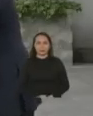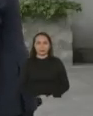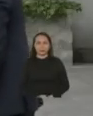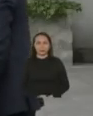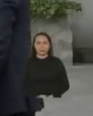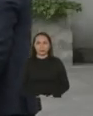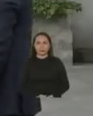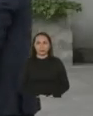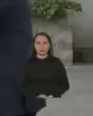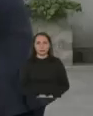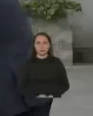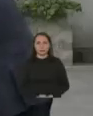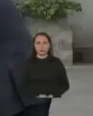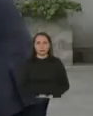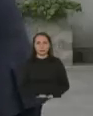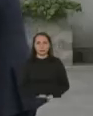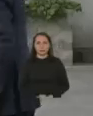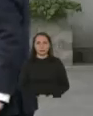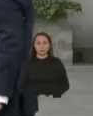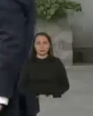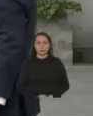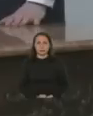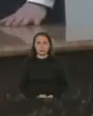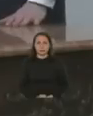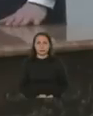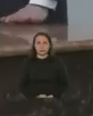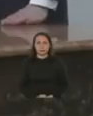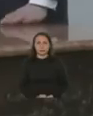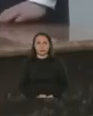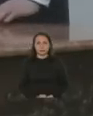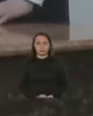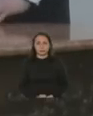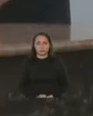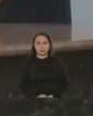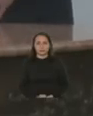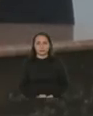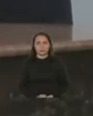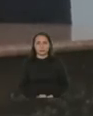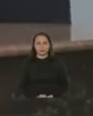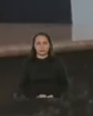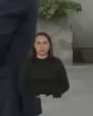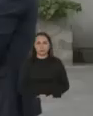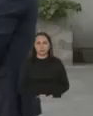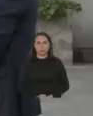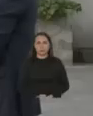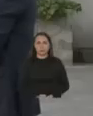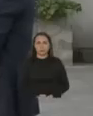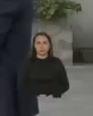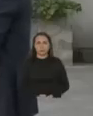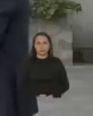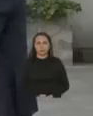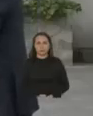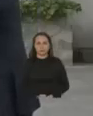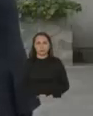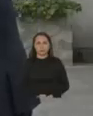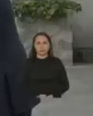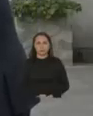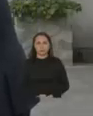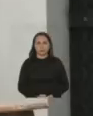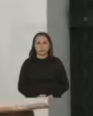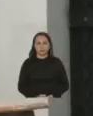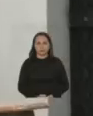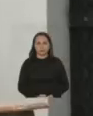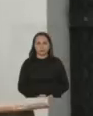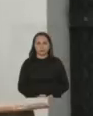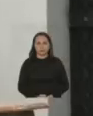hubo convencionales afiebrados, lo digo con nombre y apellido, Darío Lestingo, Rojas Vá, los que se dañaron, y prefiero decirlo con su nombre, así como digo que es malo. Y la